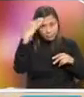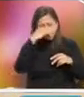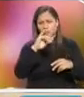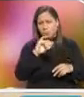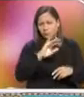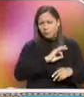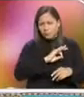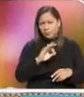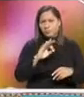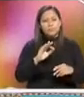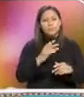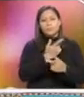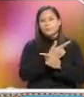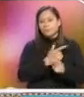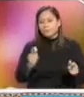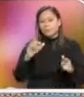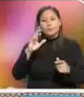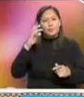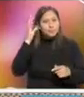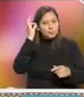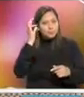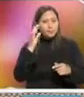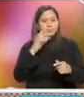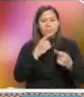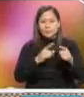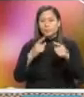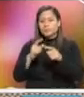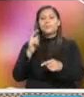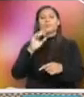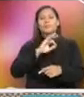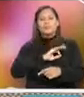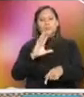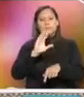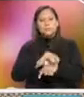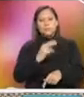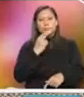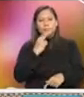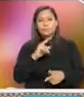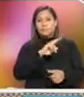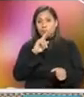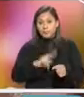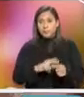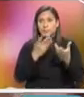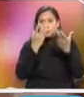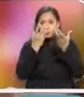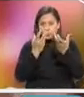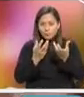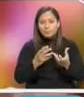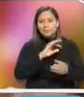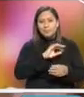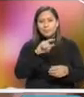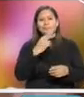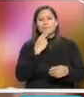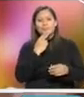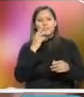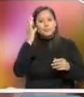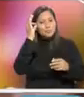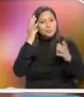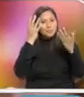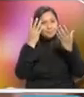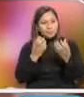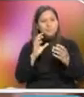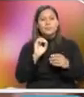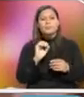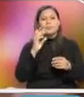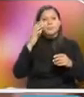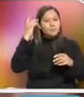puede utilizar sobre cualquier tipo de cabello, y otra de las ventajas es tan natural y lo absorbe también el cuerpo que lo puedes utilizar en cabello seco